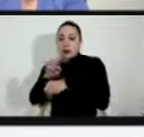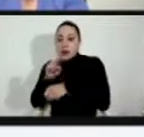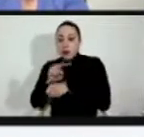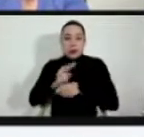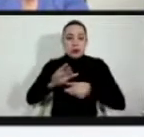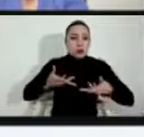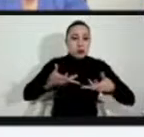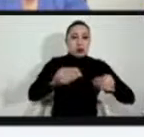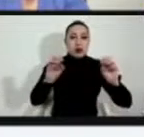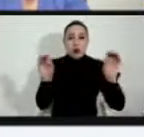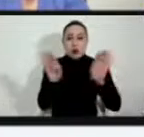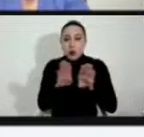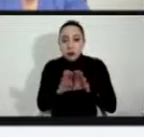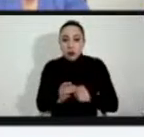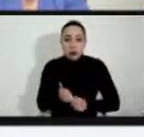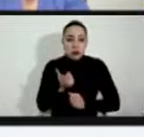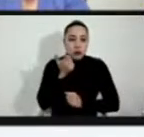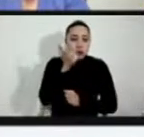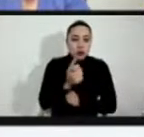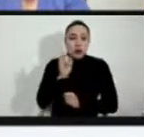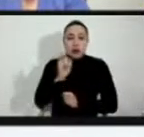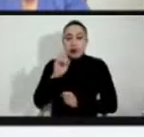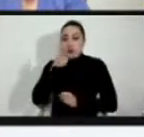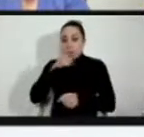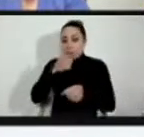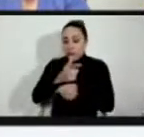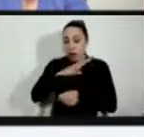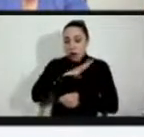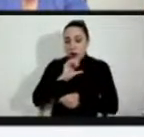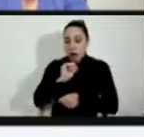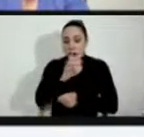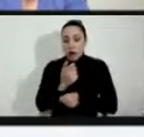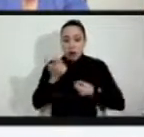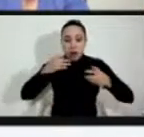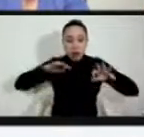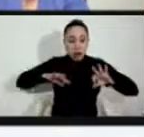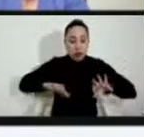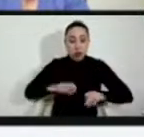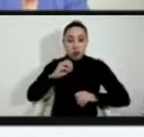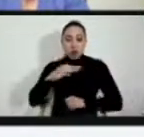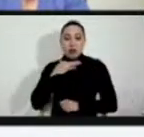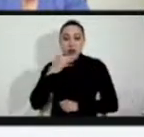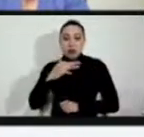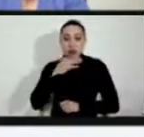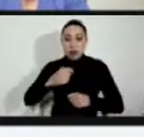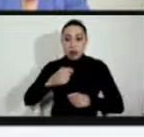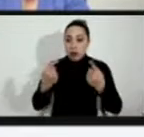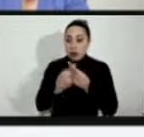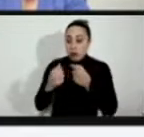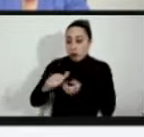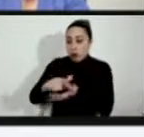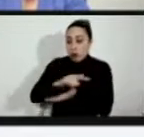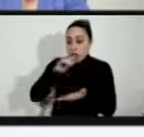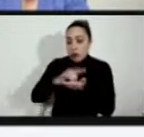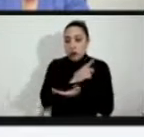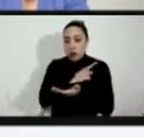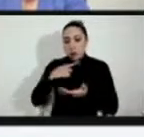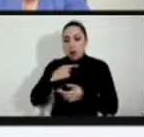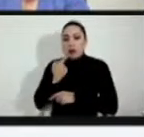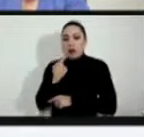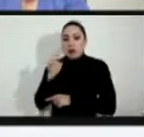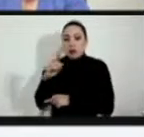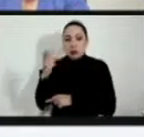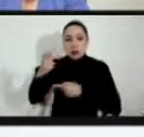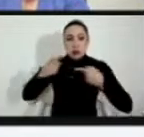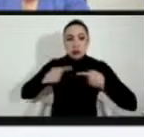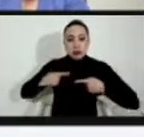mala utilización de los recursos públicos que atente contra la ley y contra los intereses de la ciudadanía.